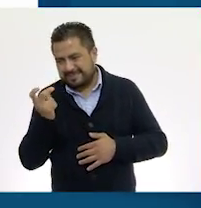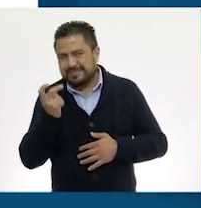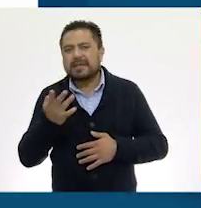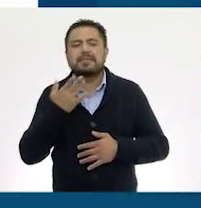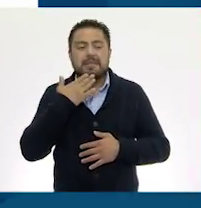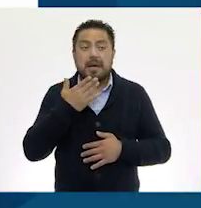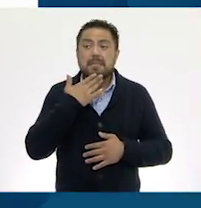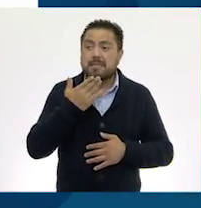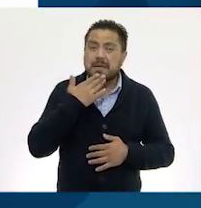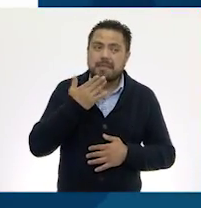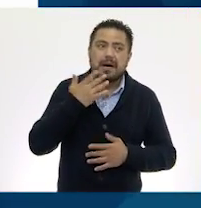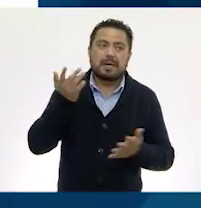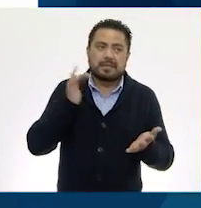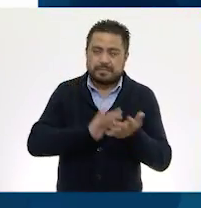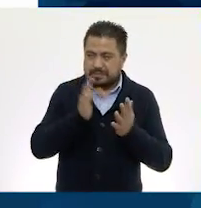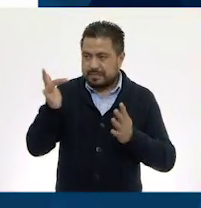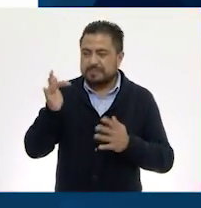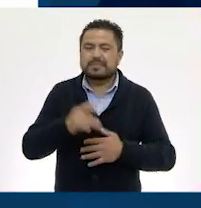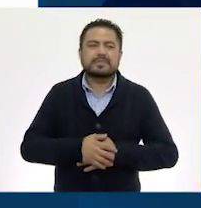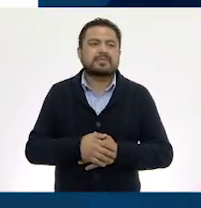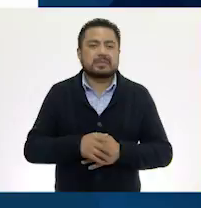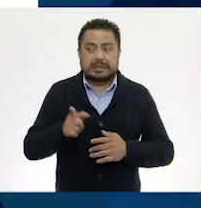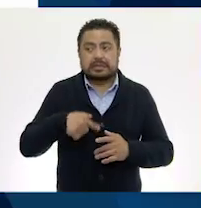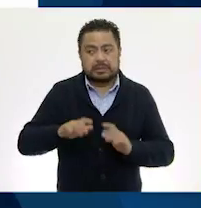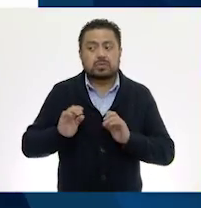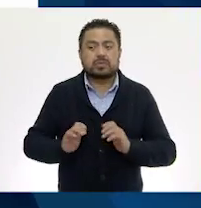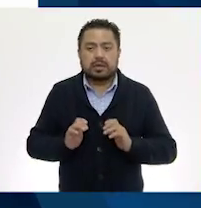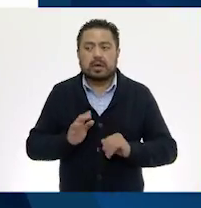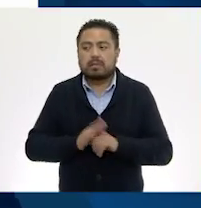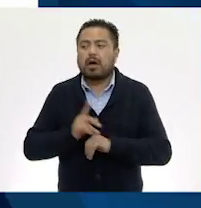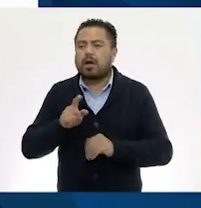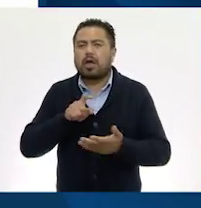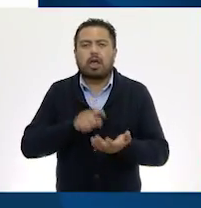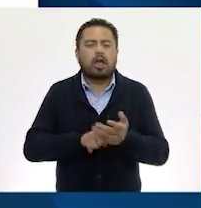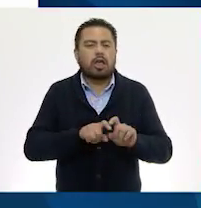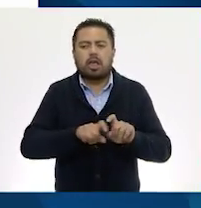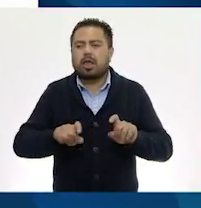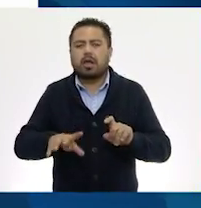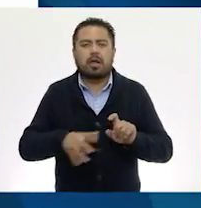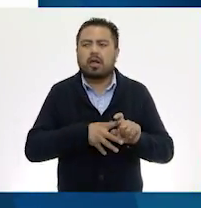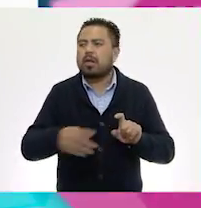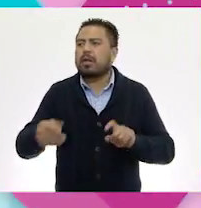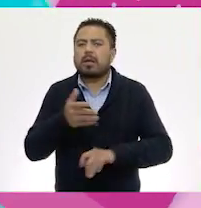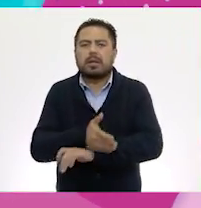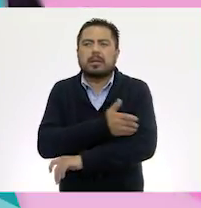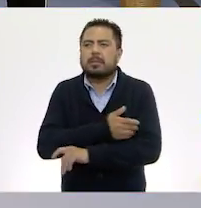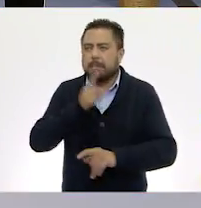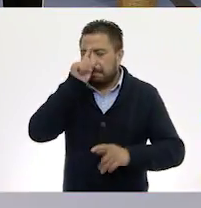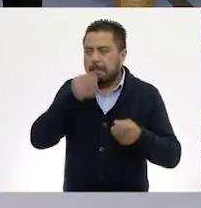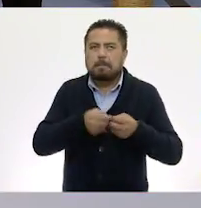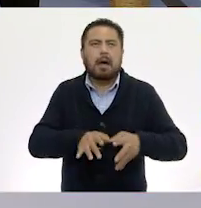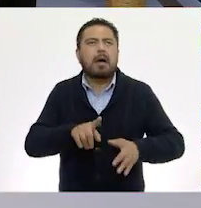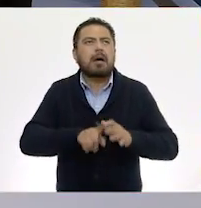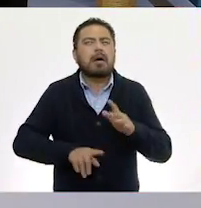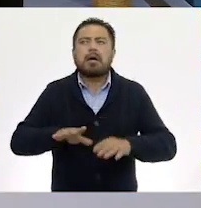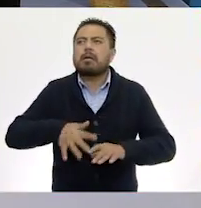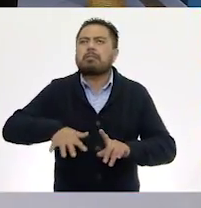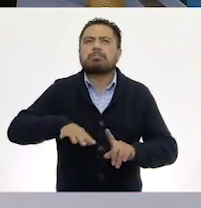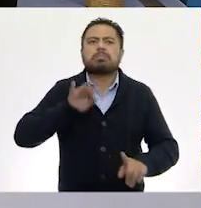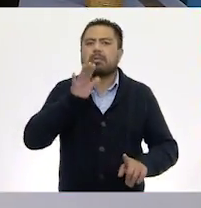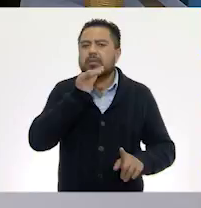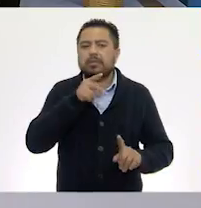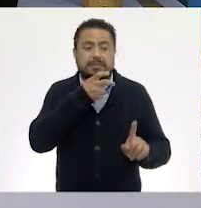Muy bien. Gracias, Ale. Cuidado con eso, Tom, porque si no, cuando les des la dirección a tus compañeros, se van a perder. Sí, Así es.